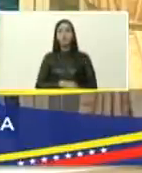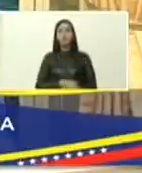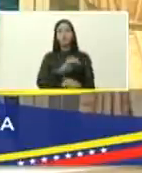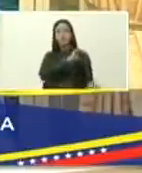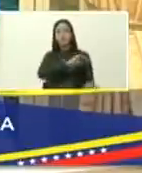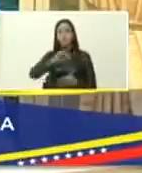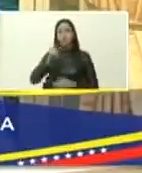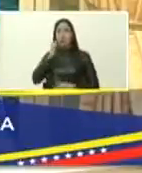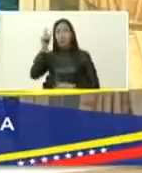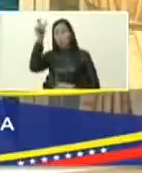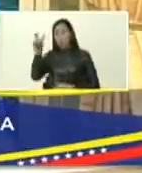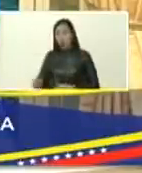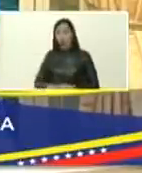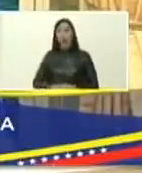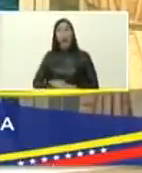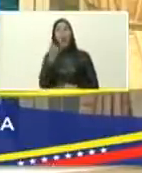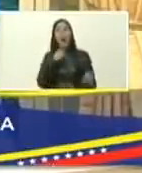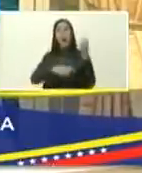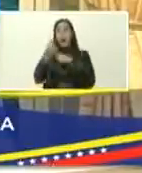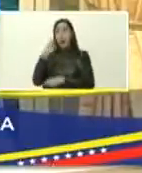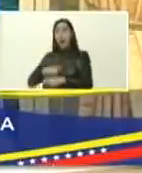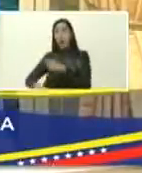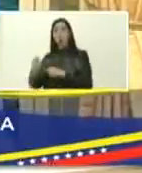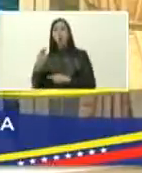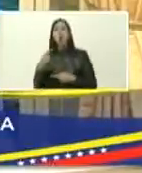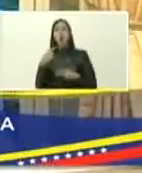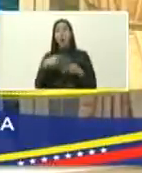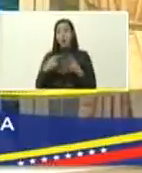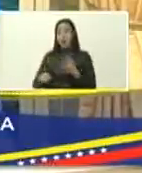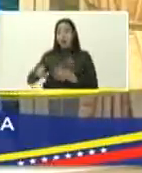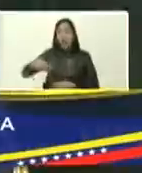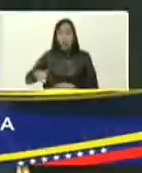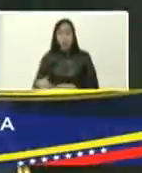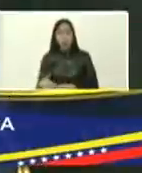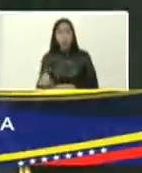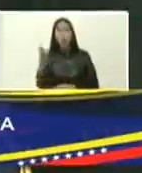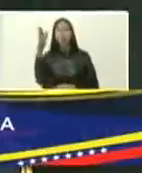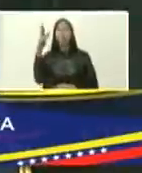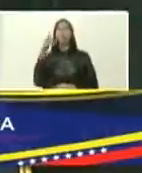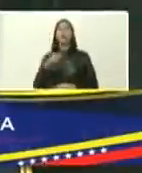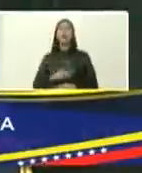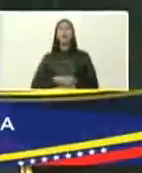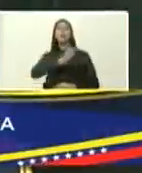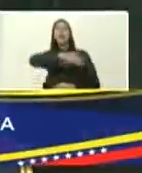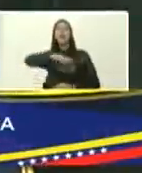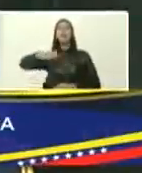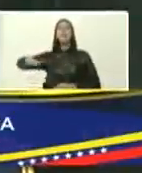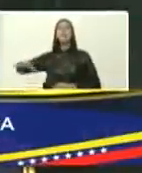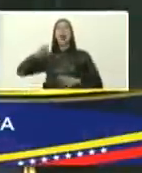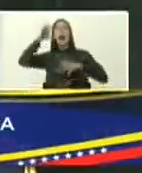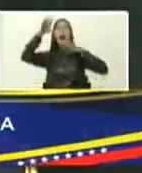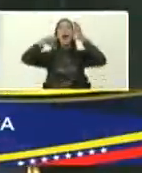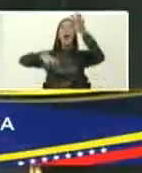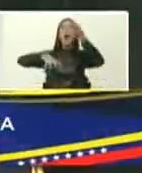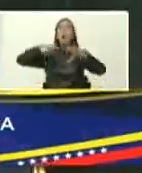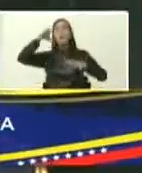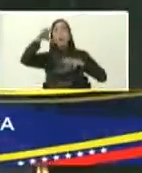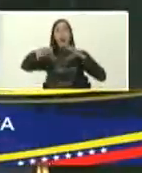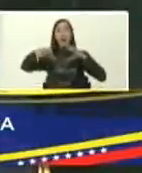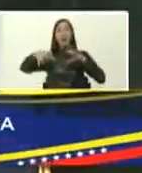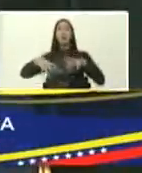la Asociación de Productores de Cangrejos, Camarones y Cangrejos, Contad con la